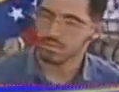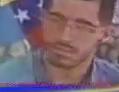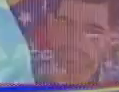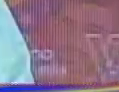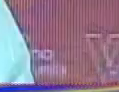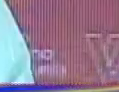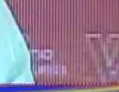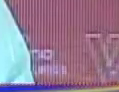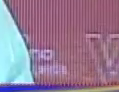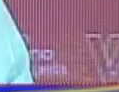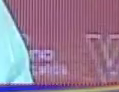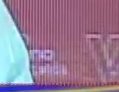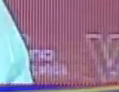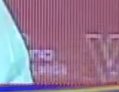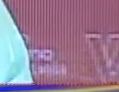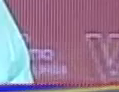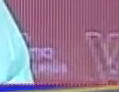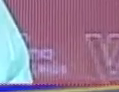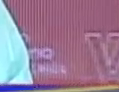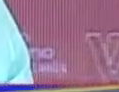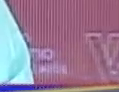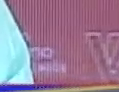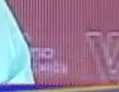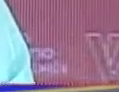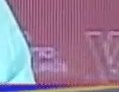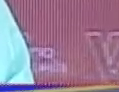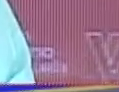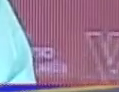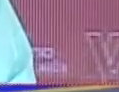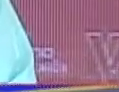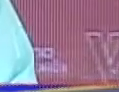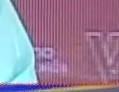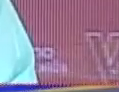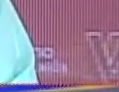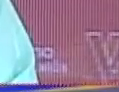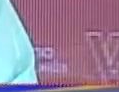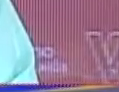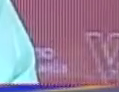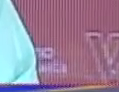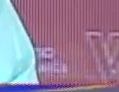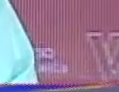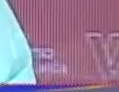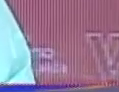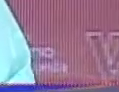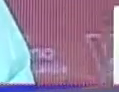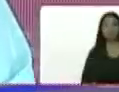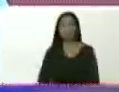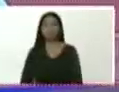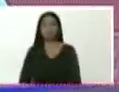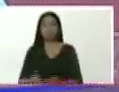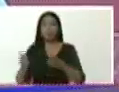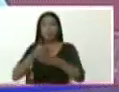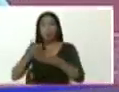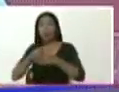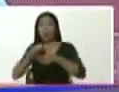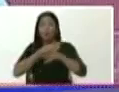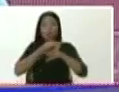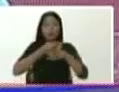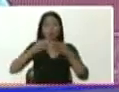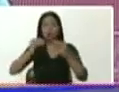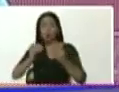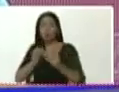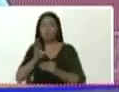aquí estamos compartiendo con nuestro querido hermano Héctor Rodríguez, gobernadores legítimos del pueblo de